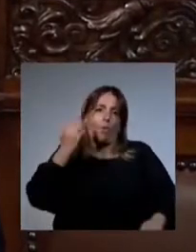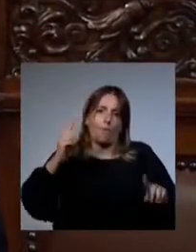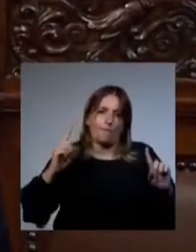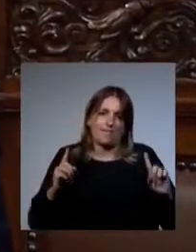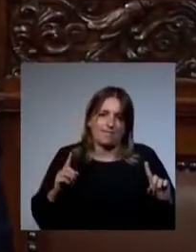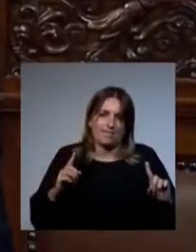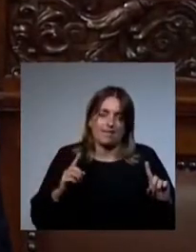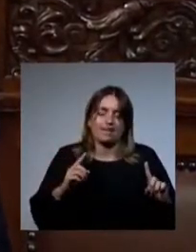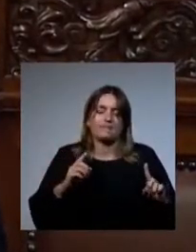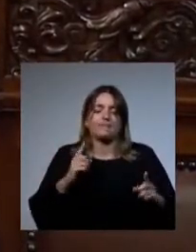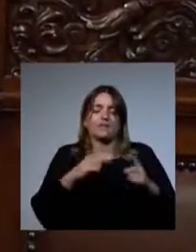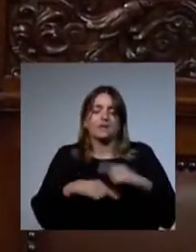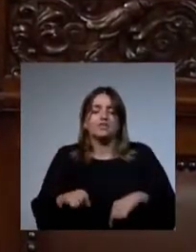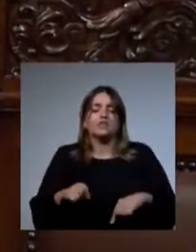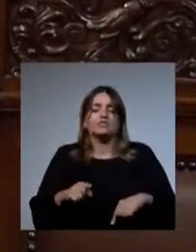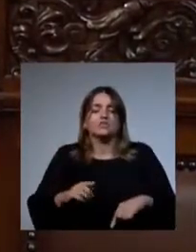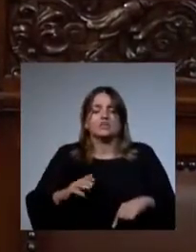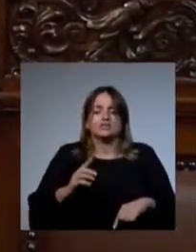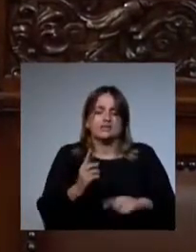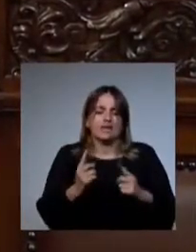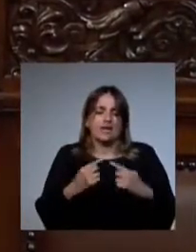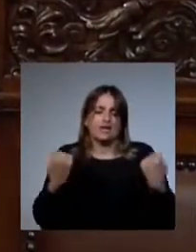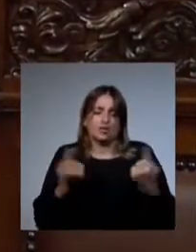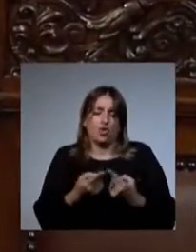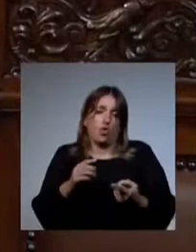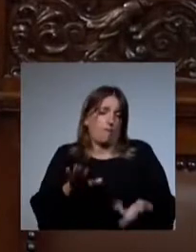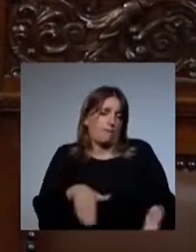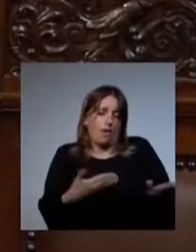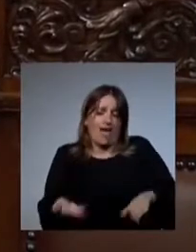Señoras y señores, hasta aquí